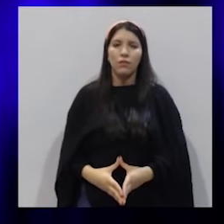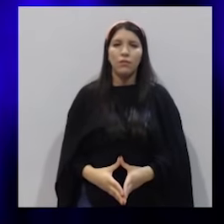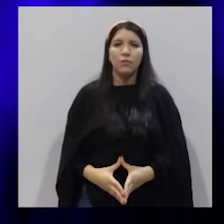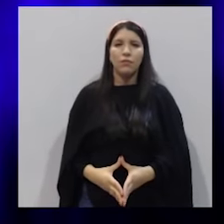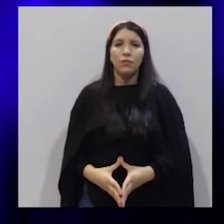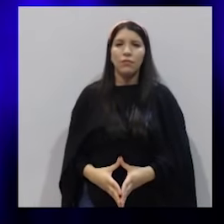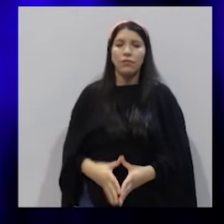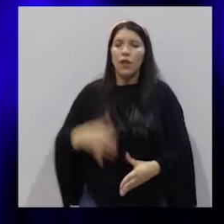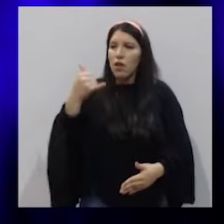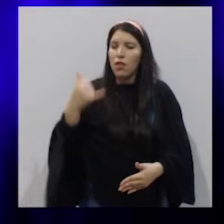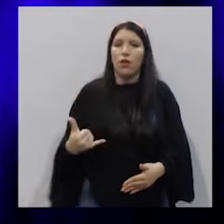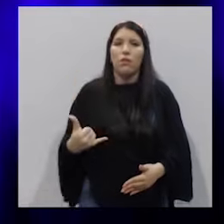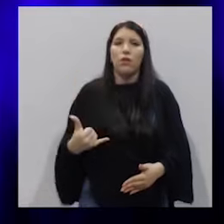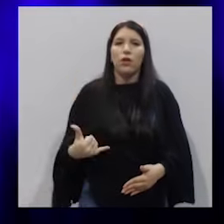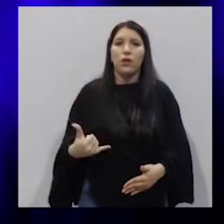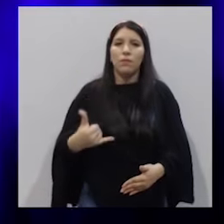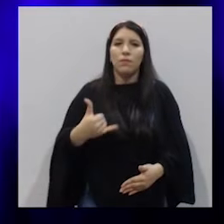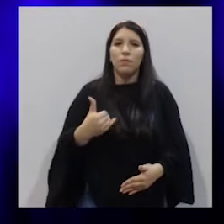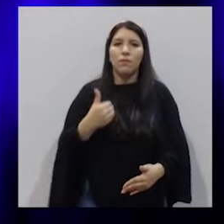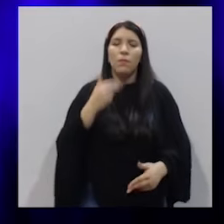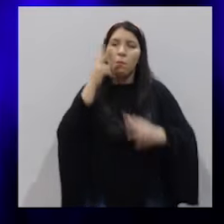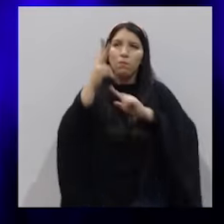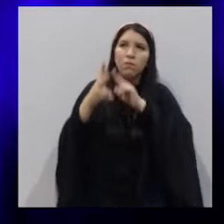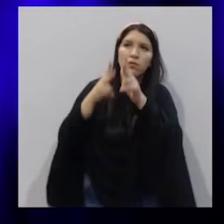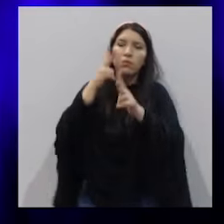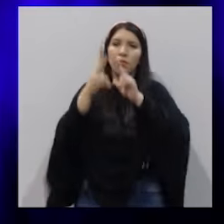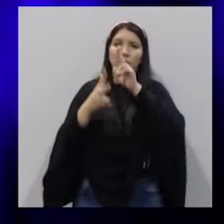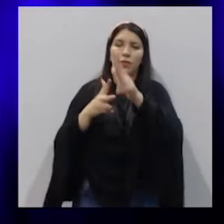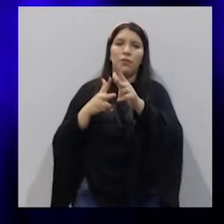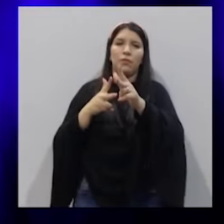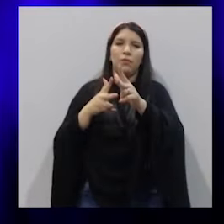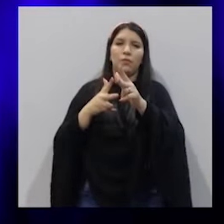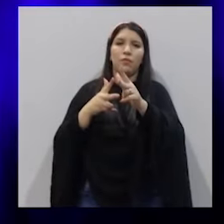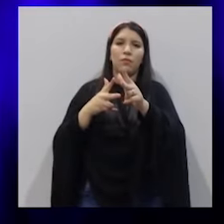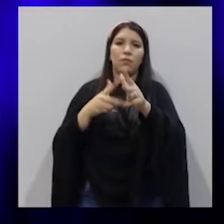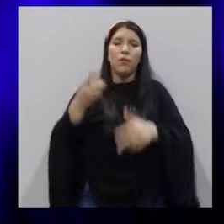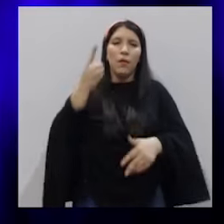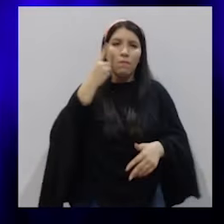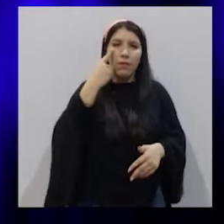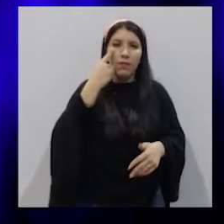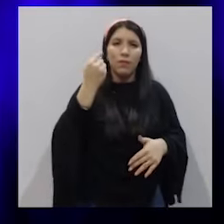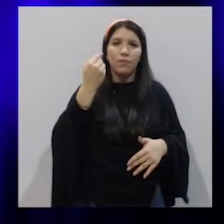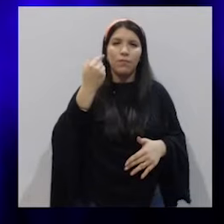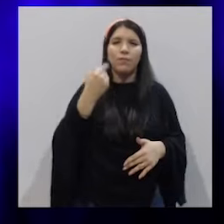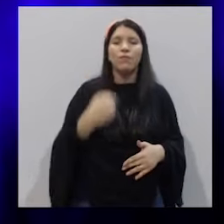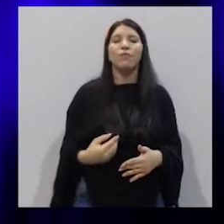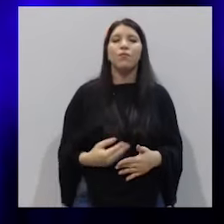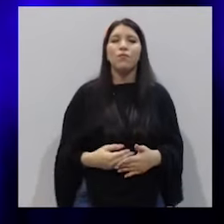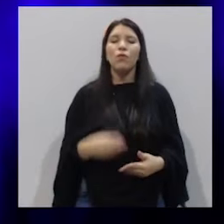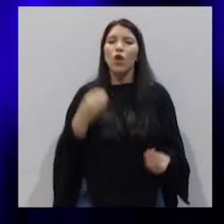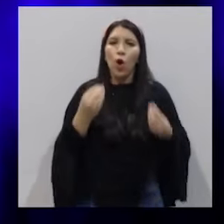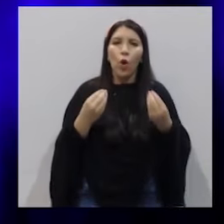los cristianos así que estos cuatro imperativos que pablo enseña o deja trazado allí